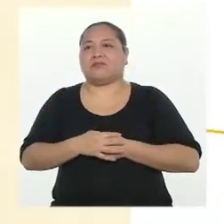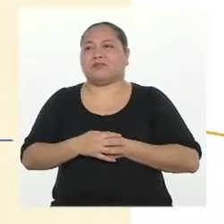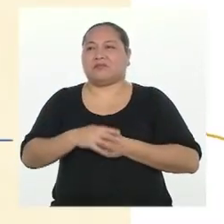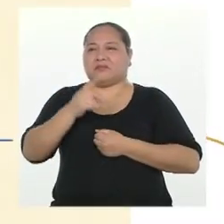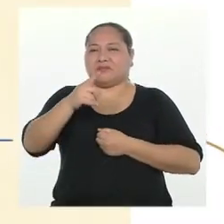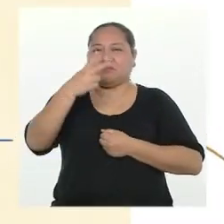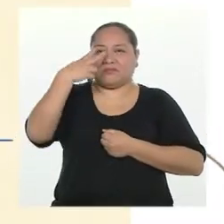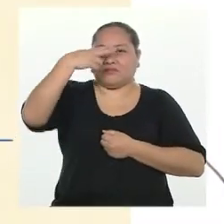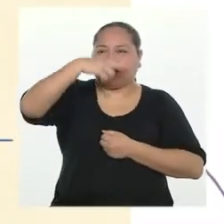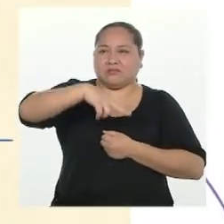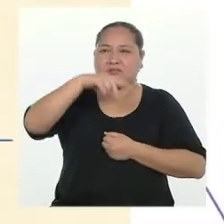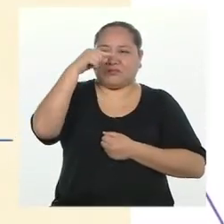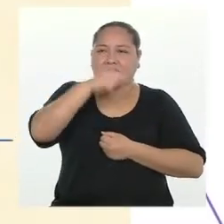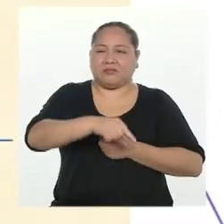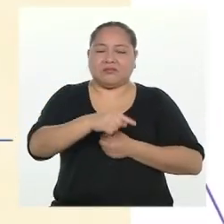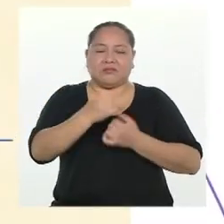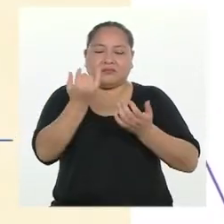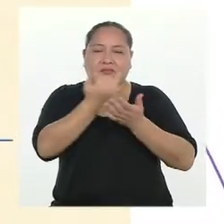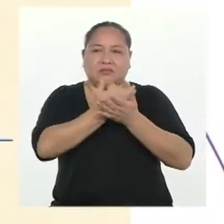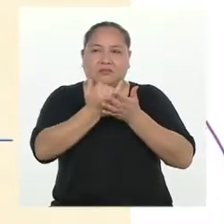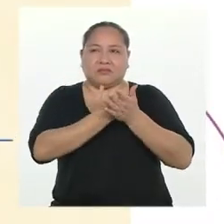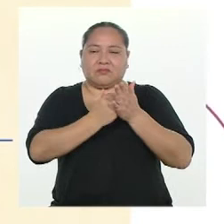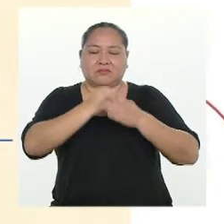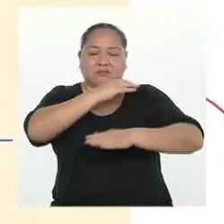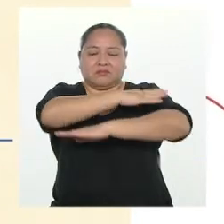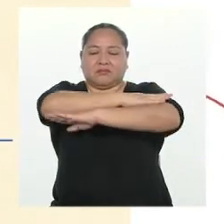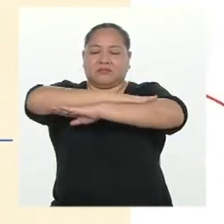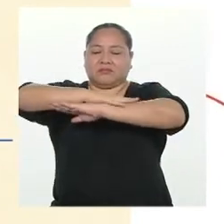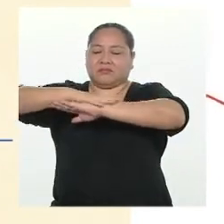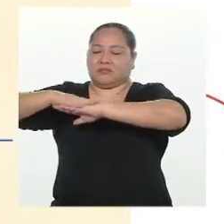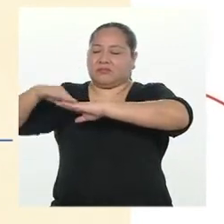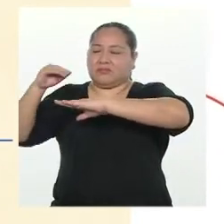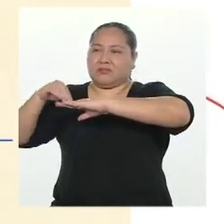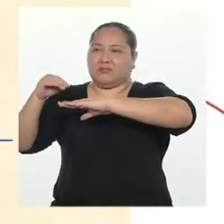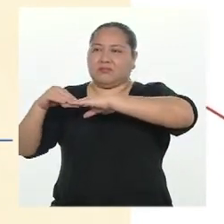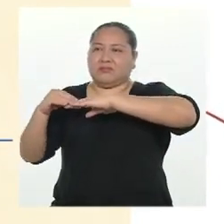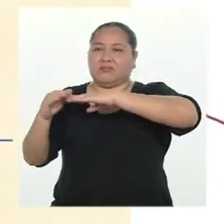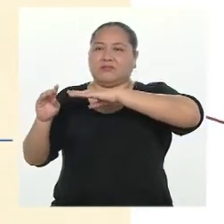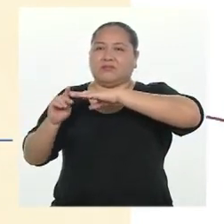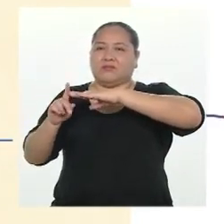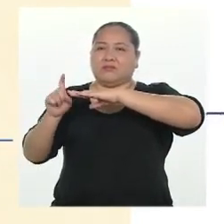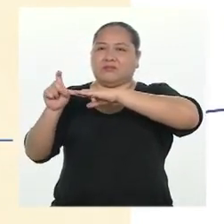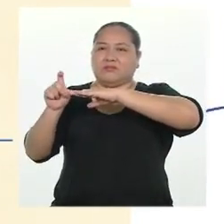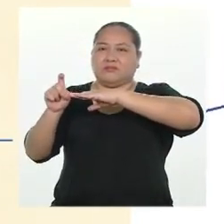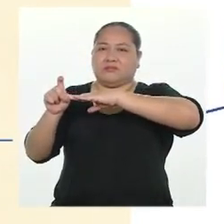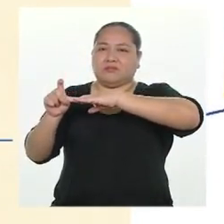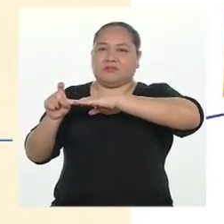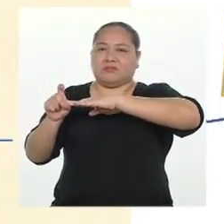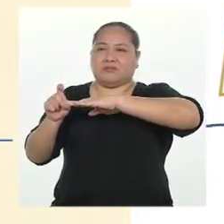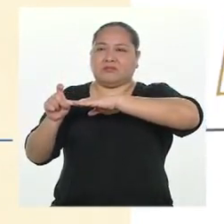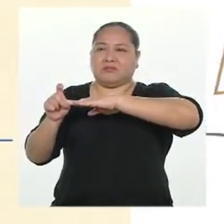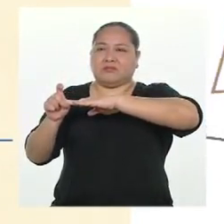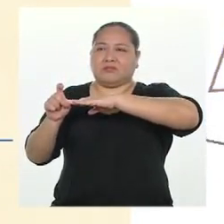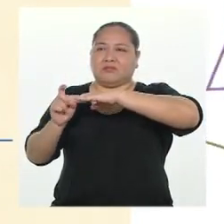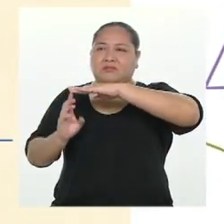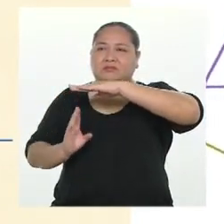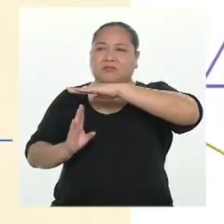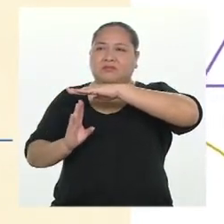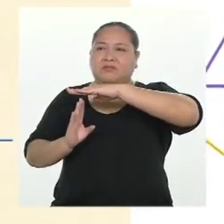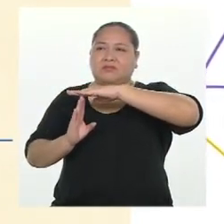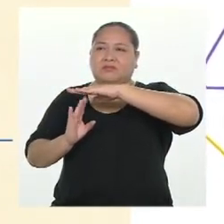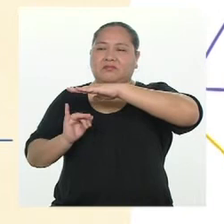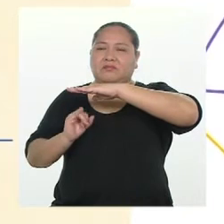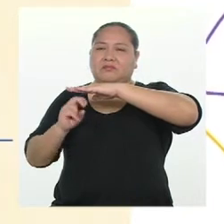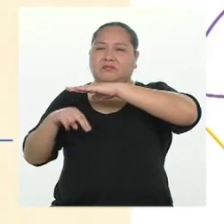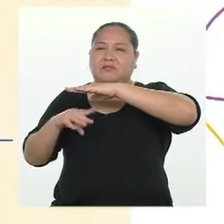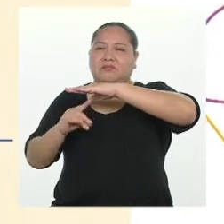Como observamos en la gráfica, en el eje horizontal o llamado eje X se ubica la variable